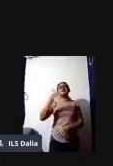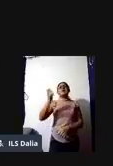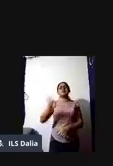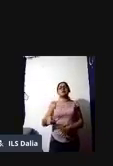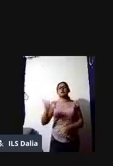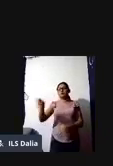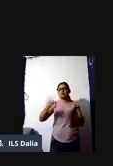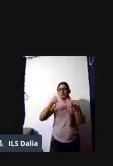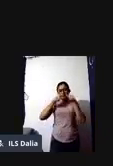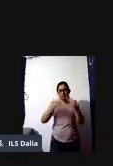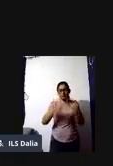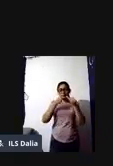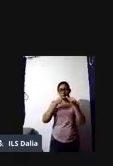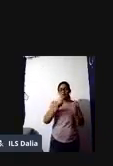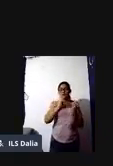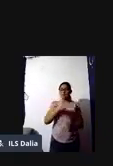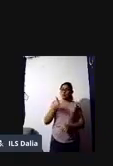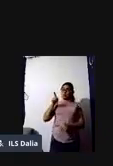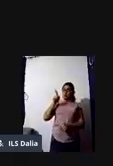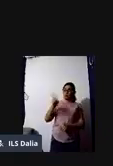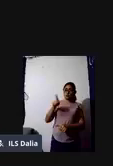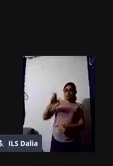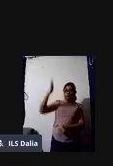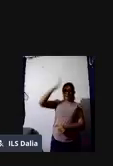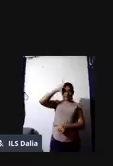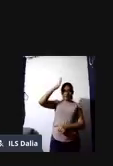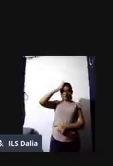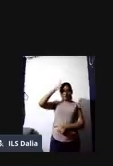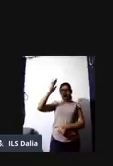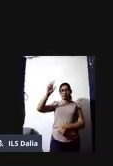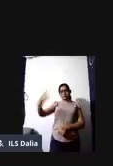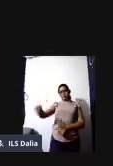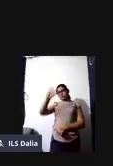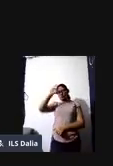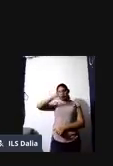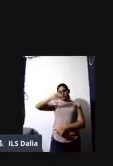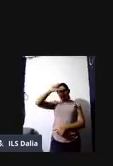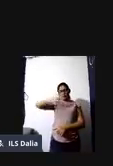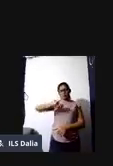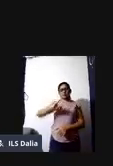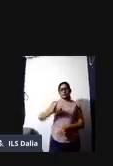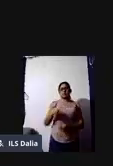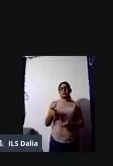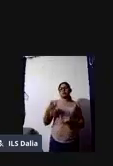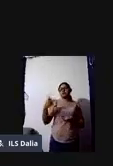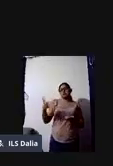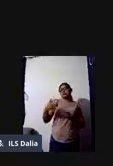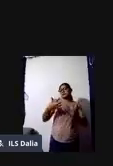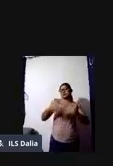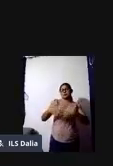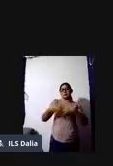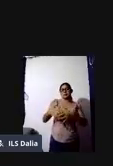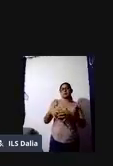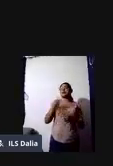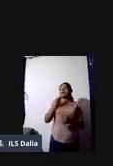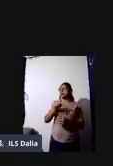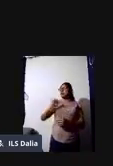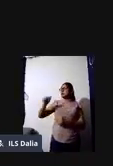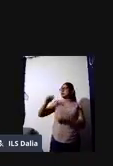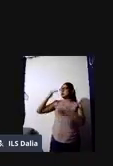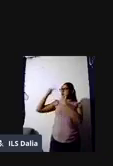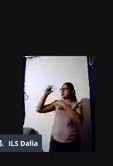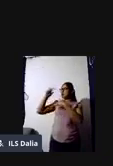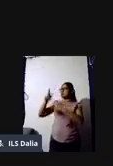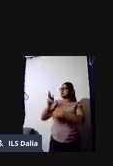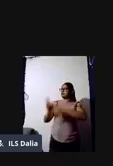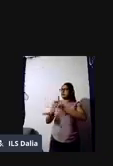mismas y mismos como líderes, como empresarias y empresarios, hablen con otra persona adulta, ¿no?